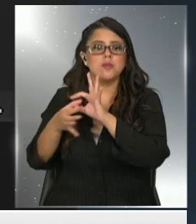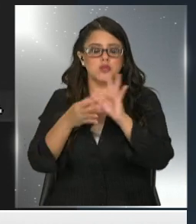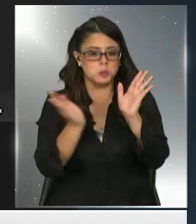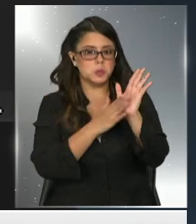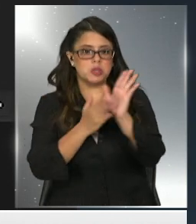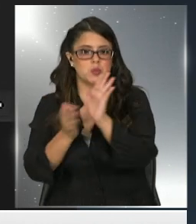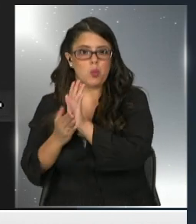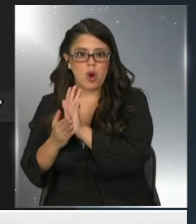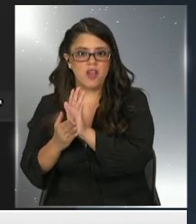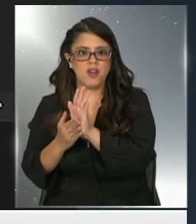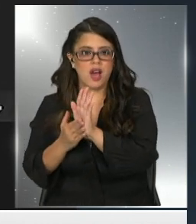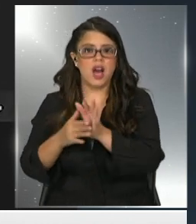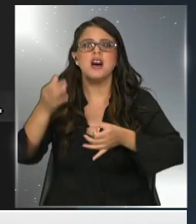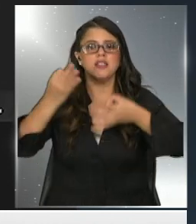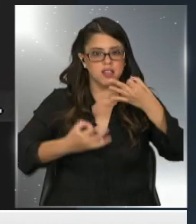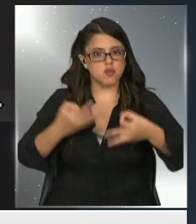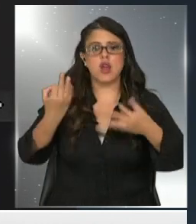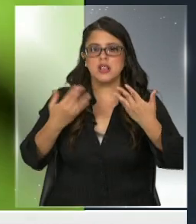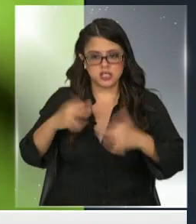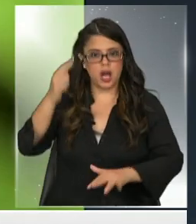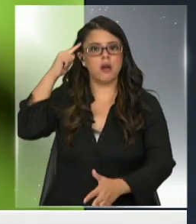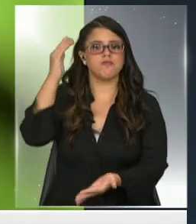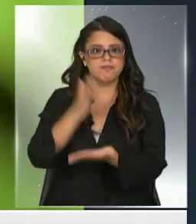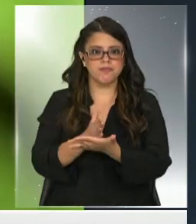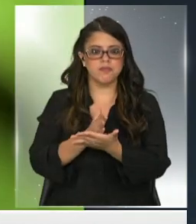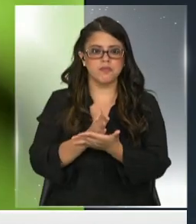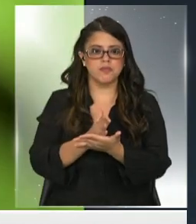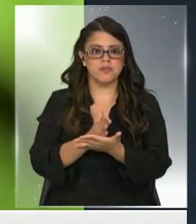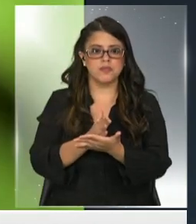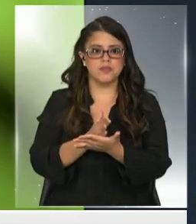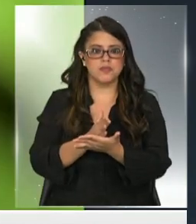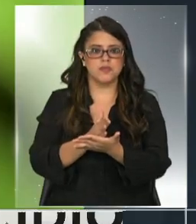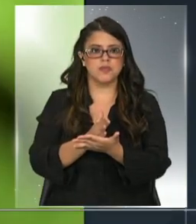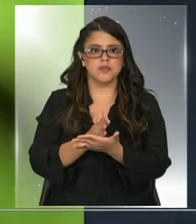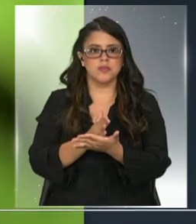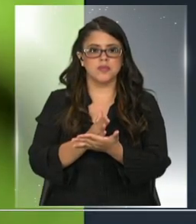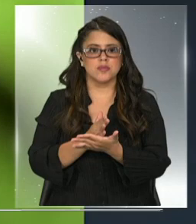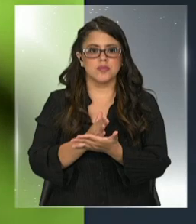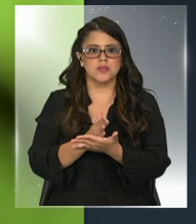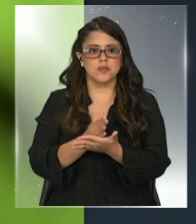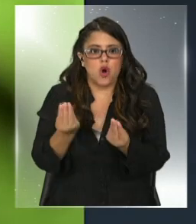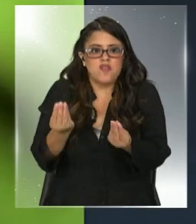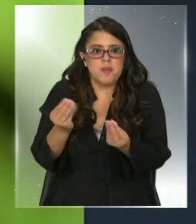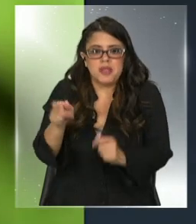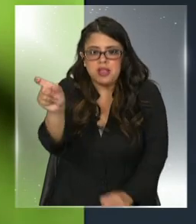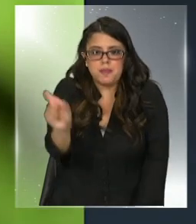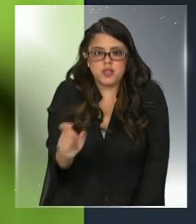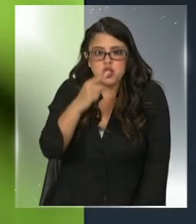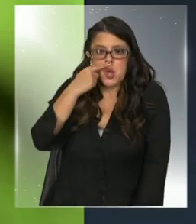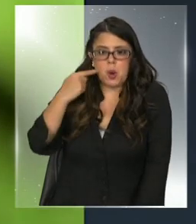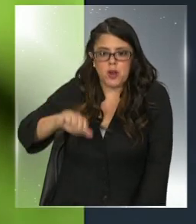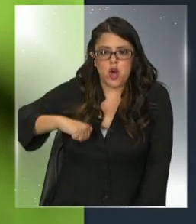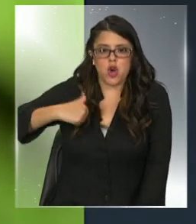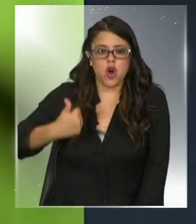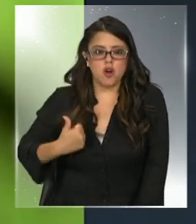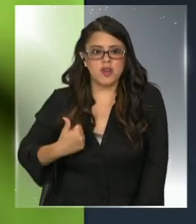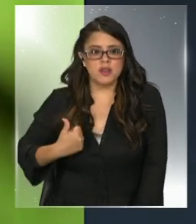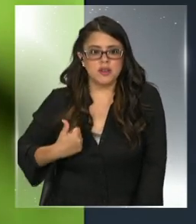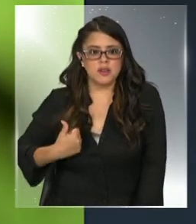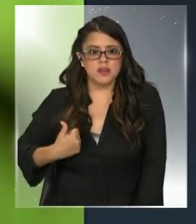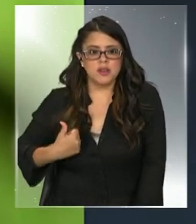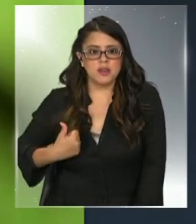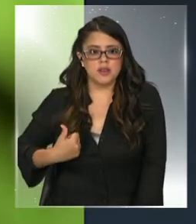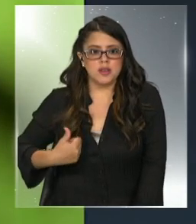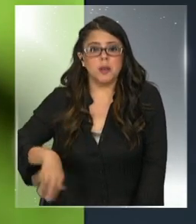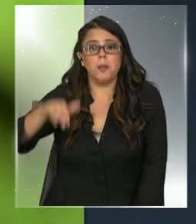hechos, el tribunal fue enfático. A este juez no le cabe duda alguna que la libertad del imputado